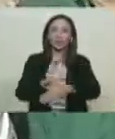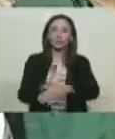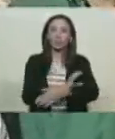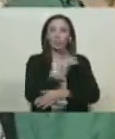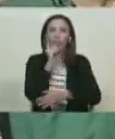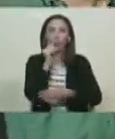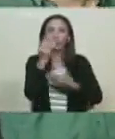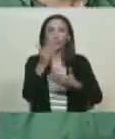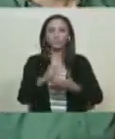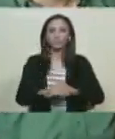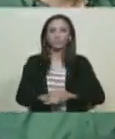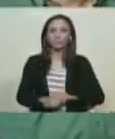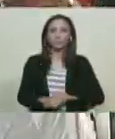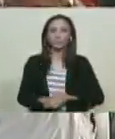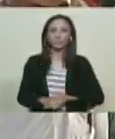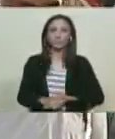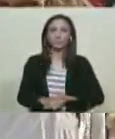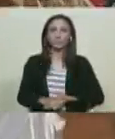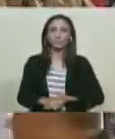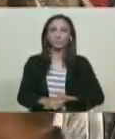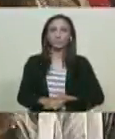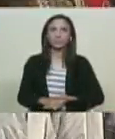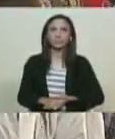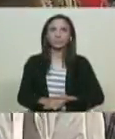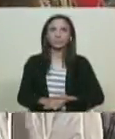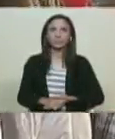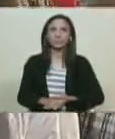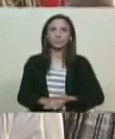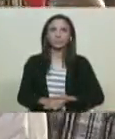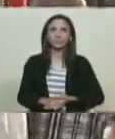pues. Un, dos, tres.